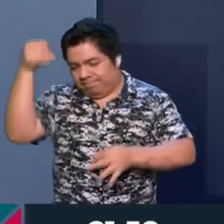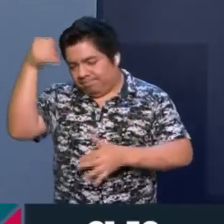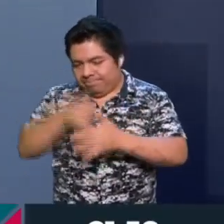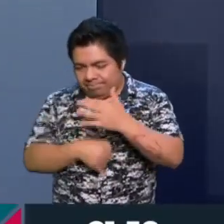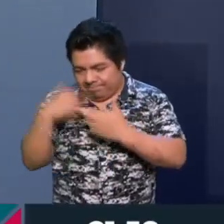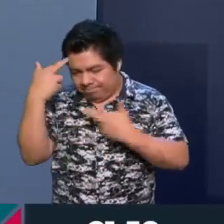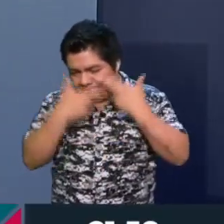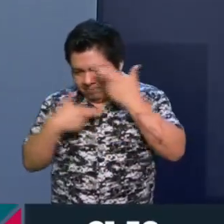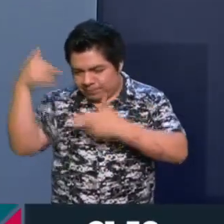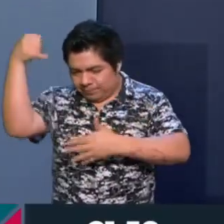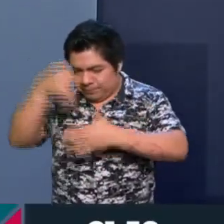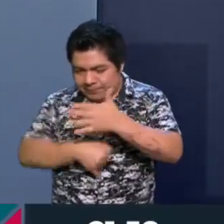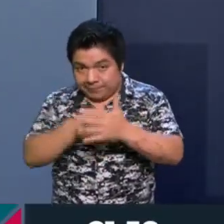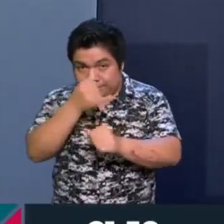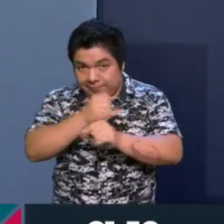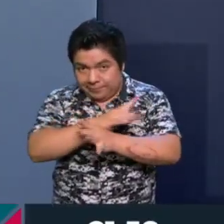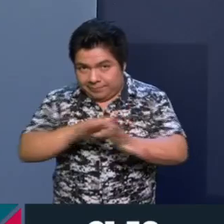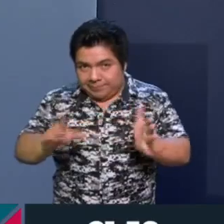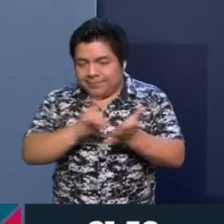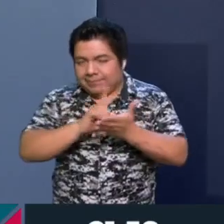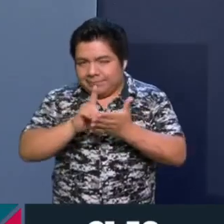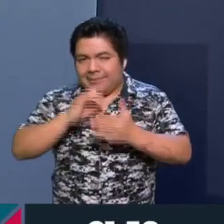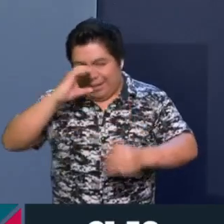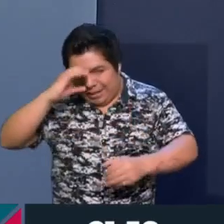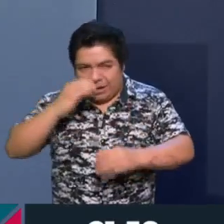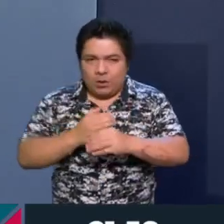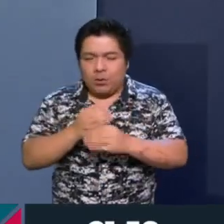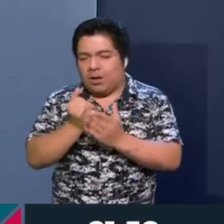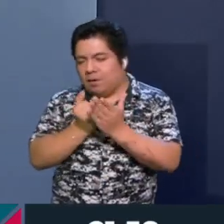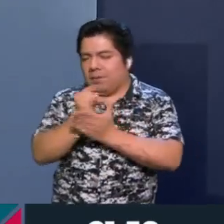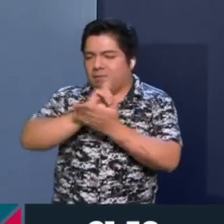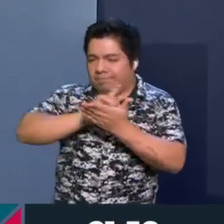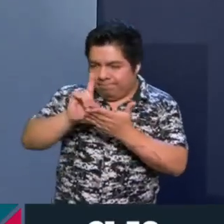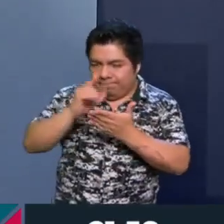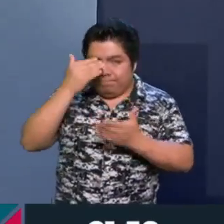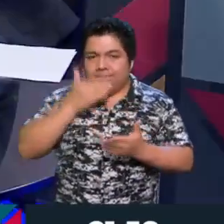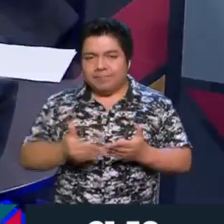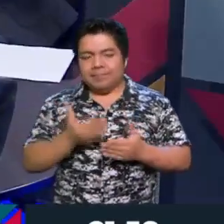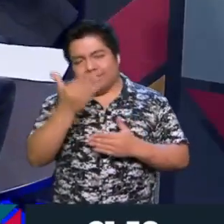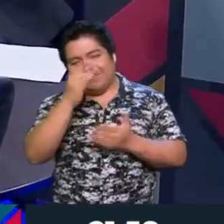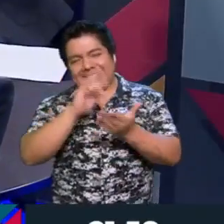analizar este informe de derecho de Católicas por el Derecho a Decidir. Muchísimas gracias. No, al contrario,